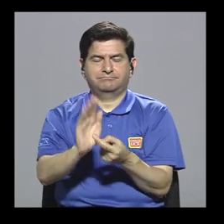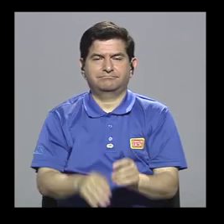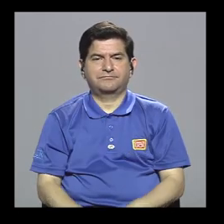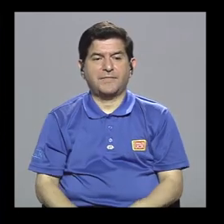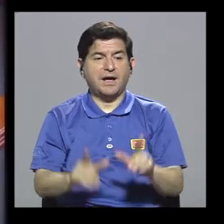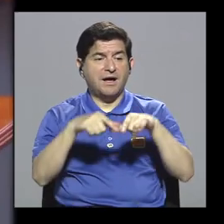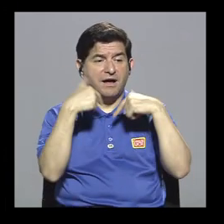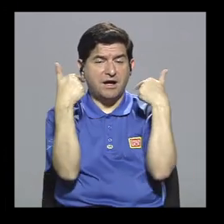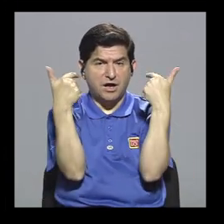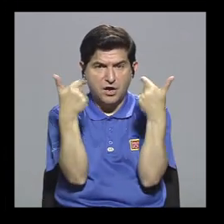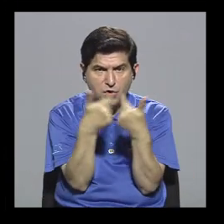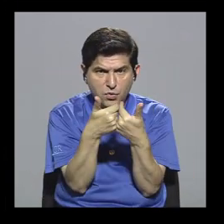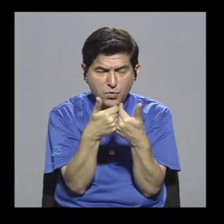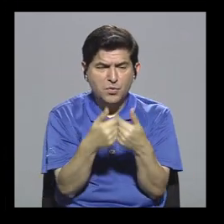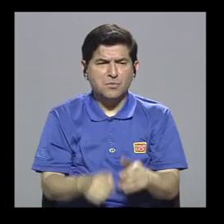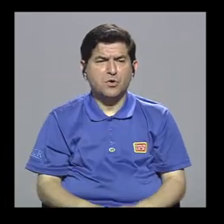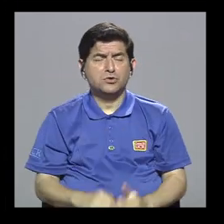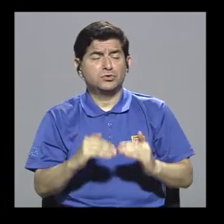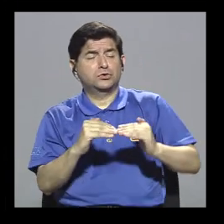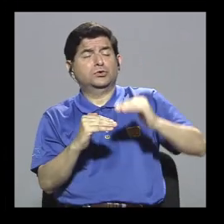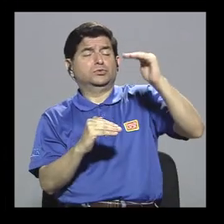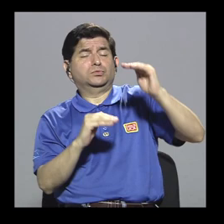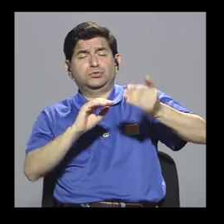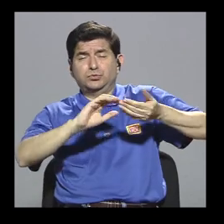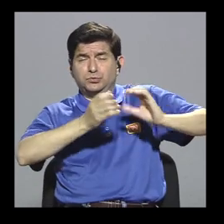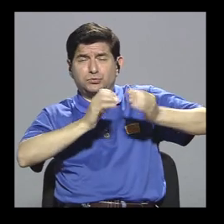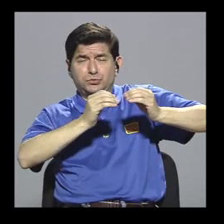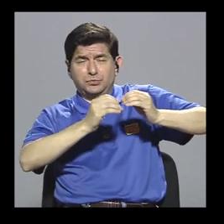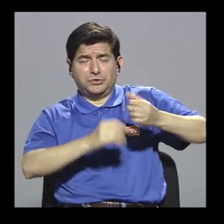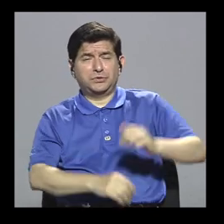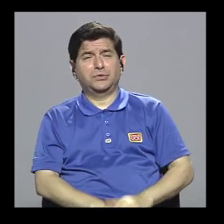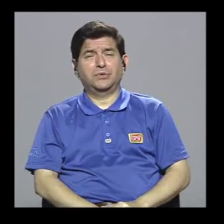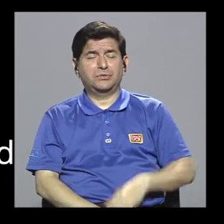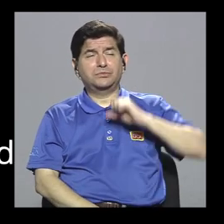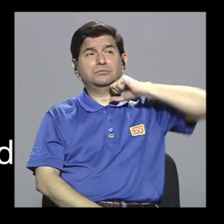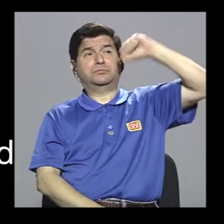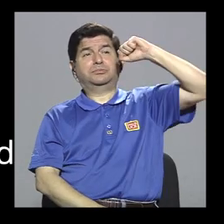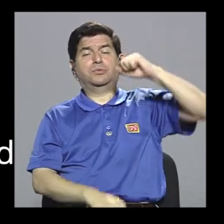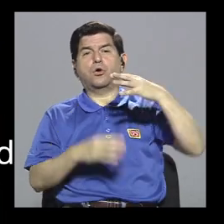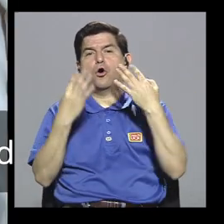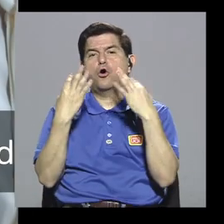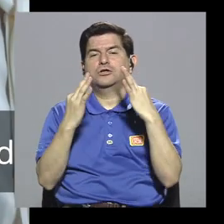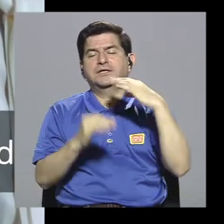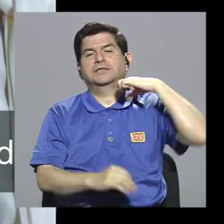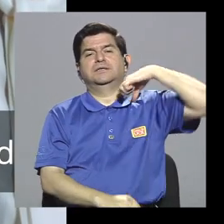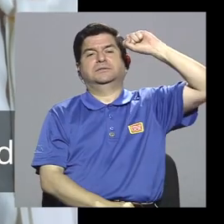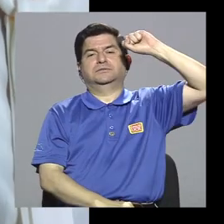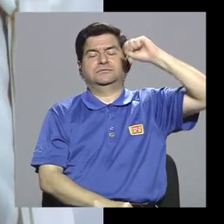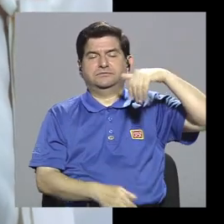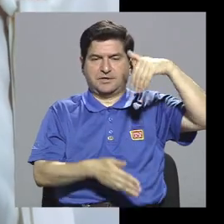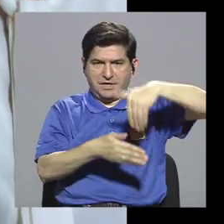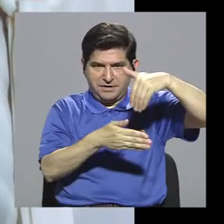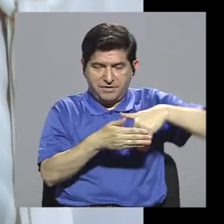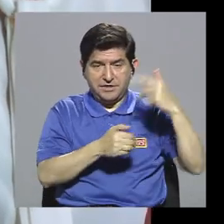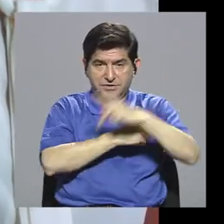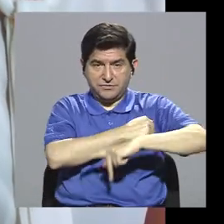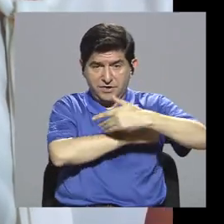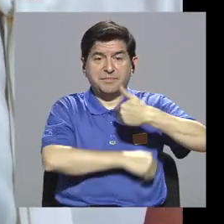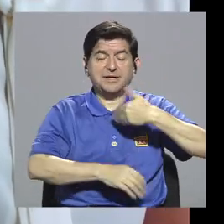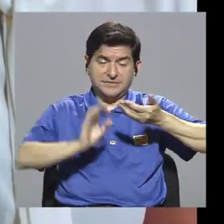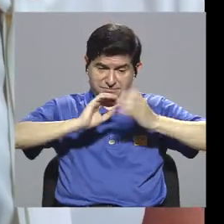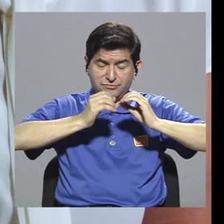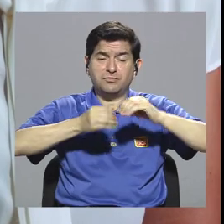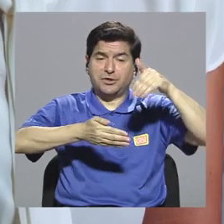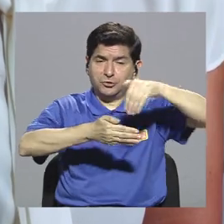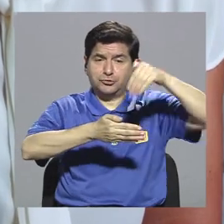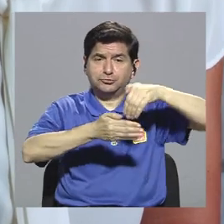grupos en los que hay mayor cantidad de suicidios y de intentos de suicidios registrados, porque el país lleva esas cifras en